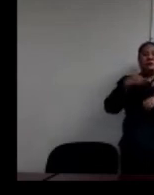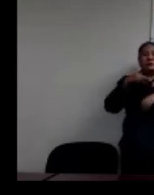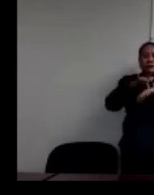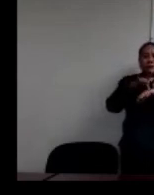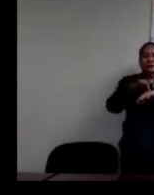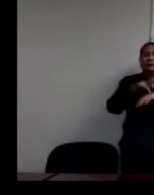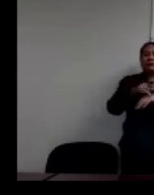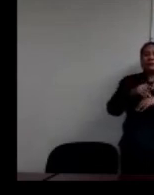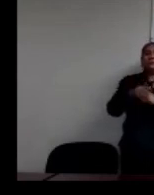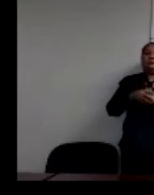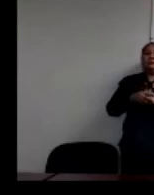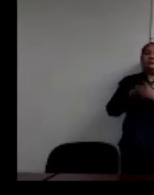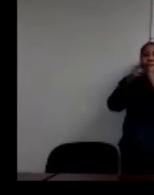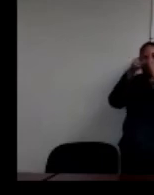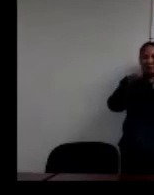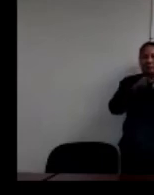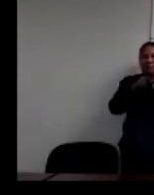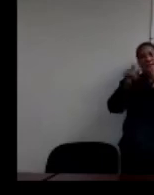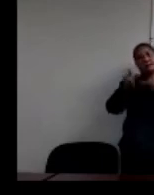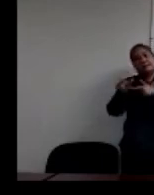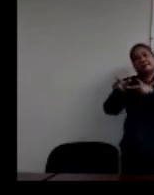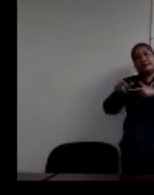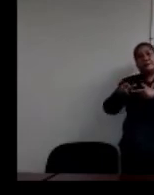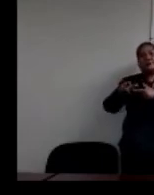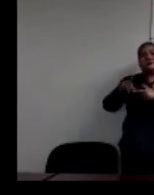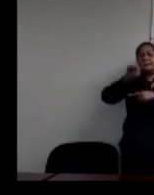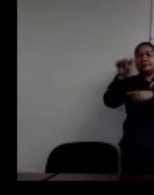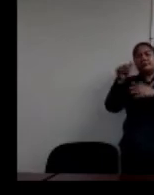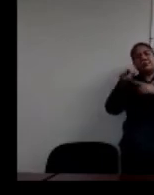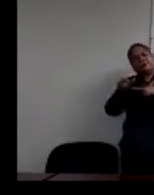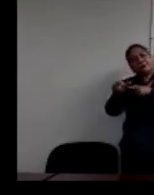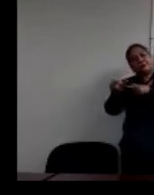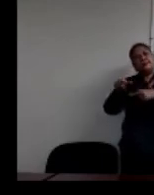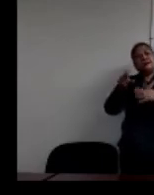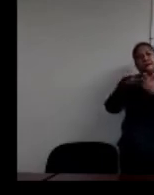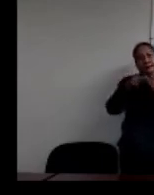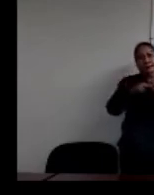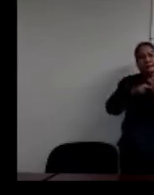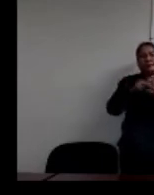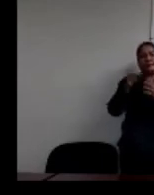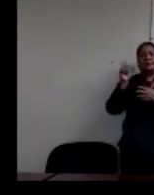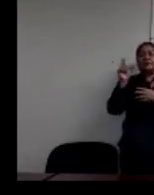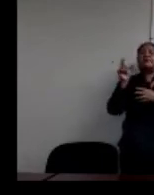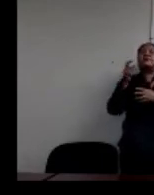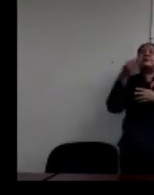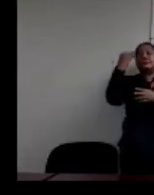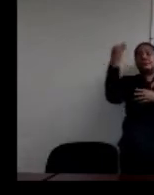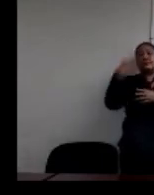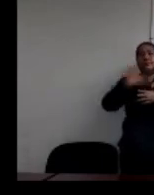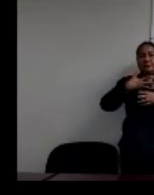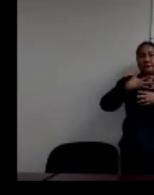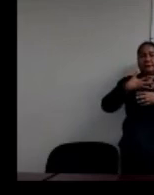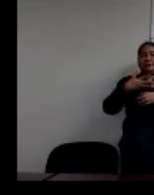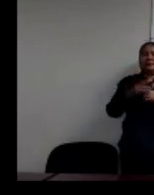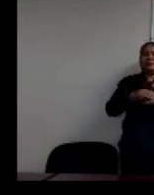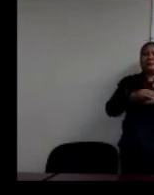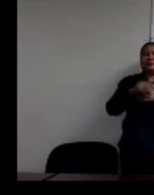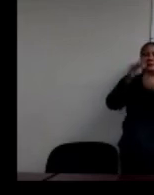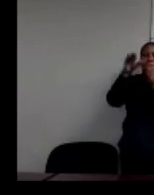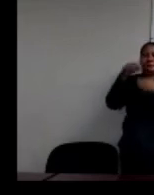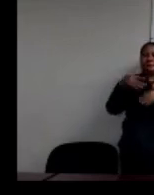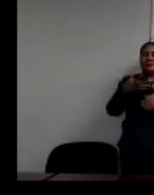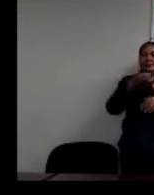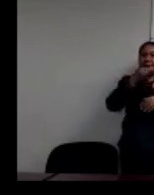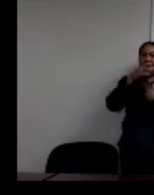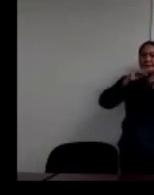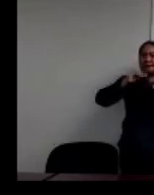toca, como las reglas, qué sigue después de, y cuánto tiempo tengo para. Entonces ya le enseño límites y reglas